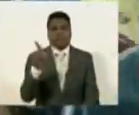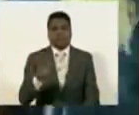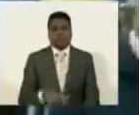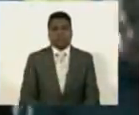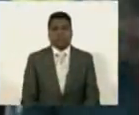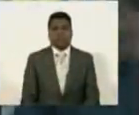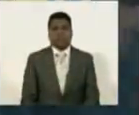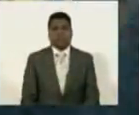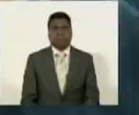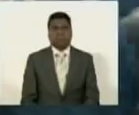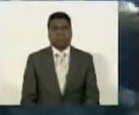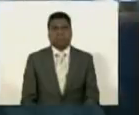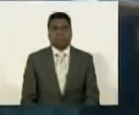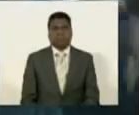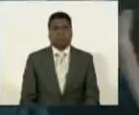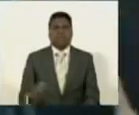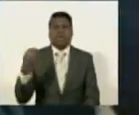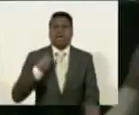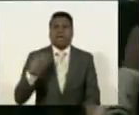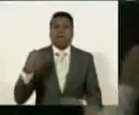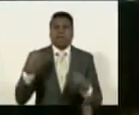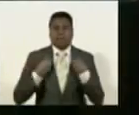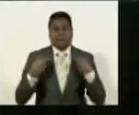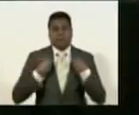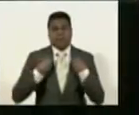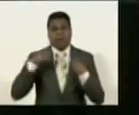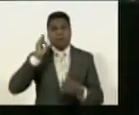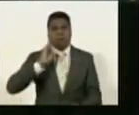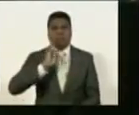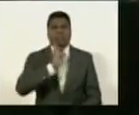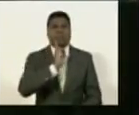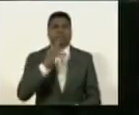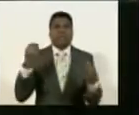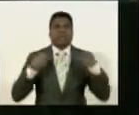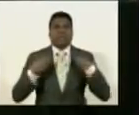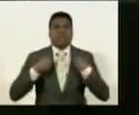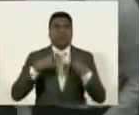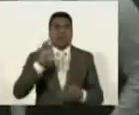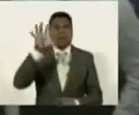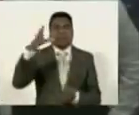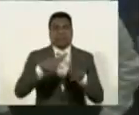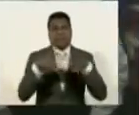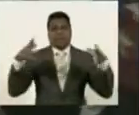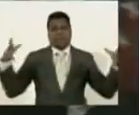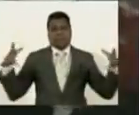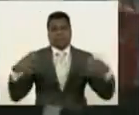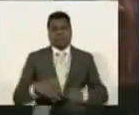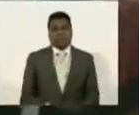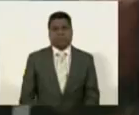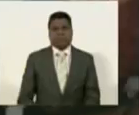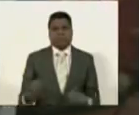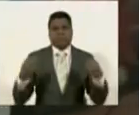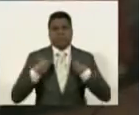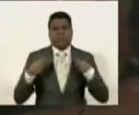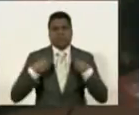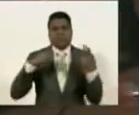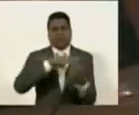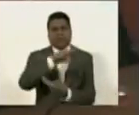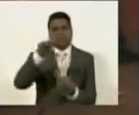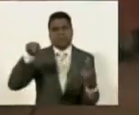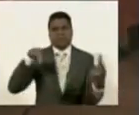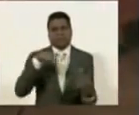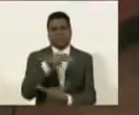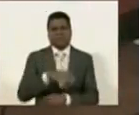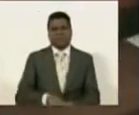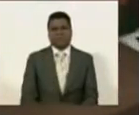Venezuela. ¡Que viva Bolívar! ¡Que viva la patria grande! ¡Que viva la revolución!